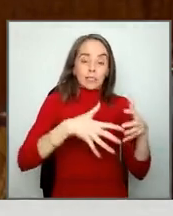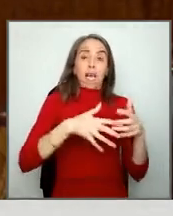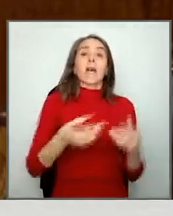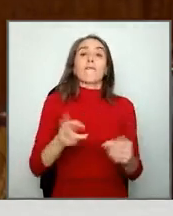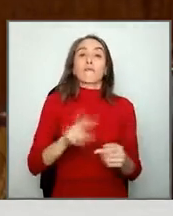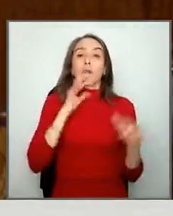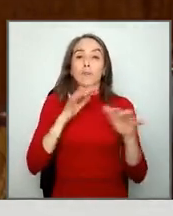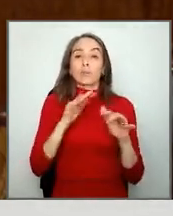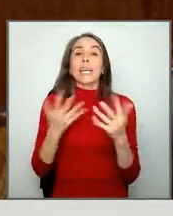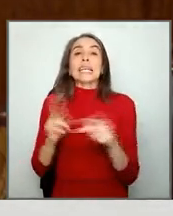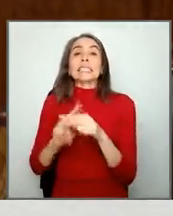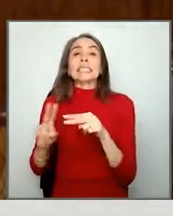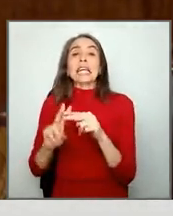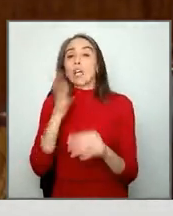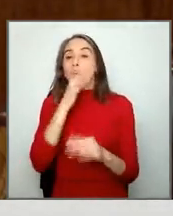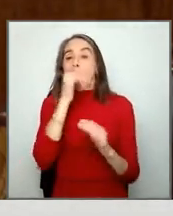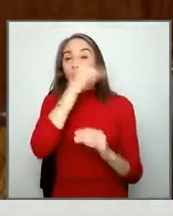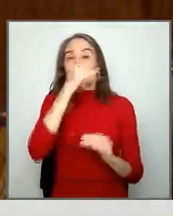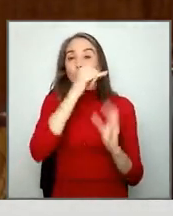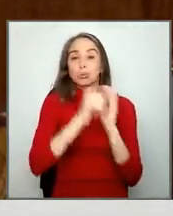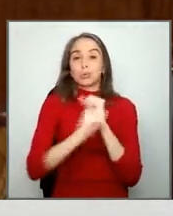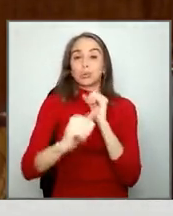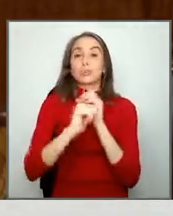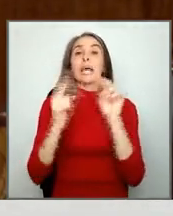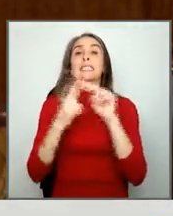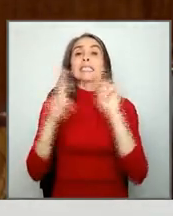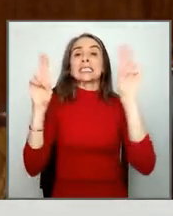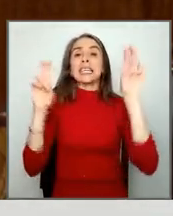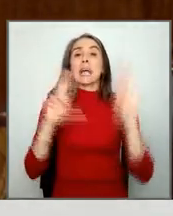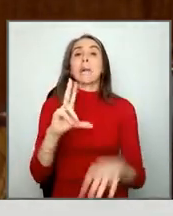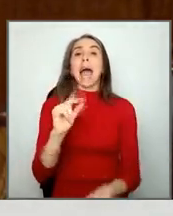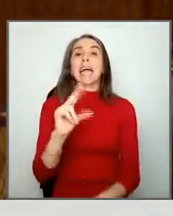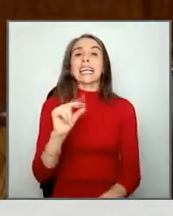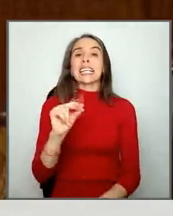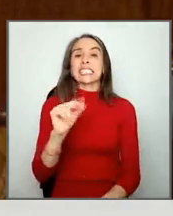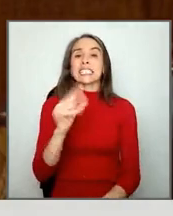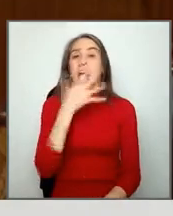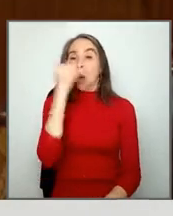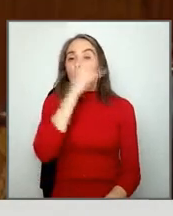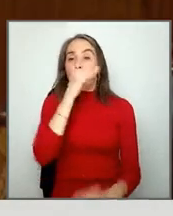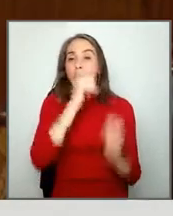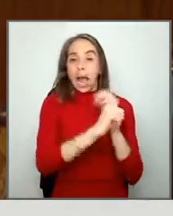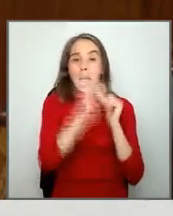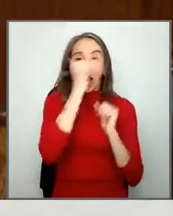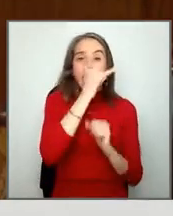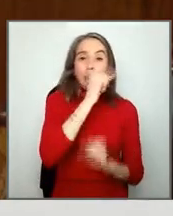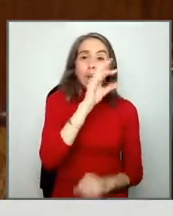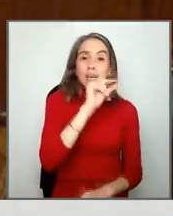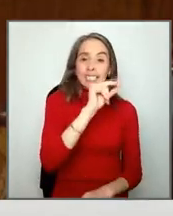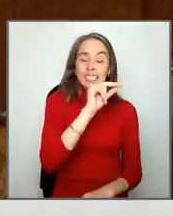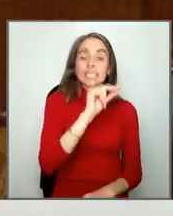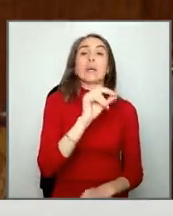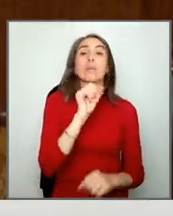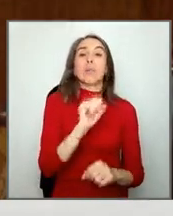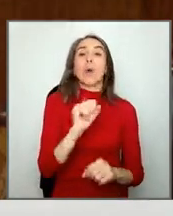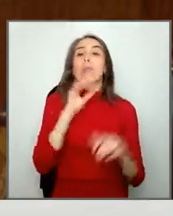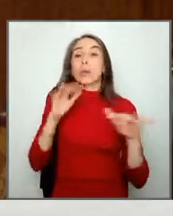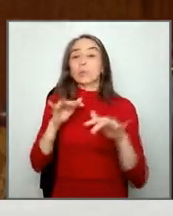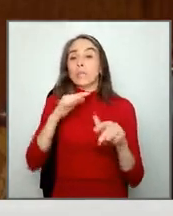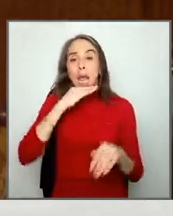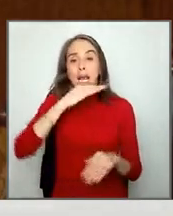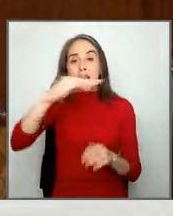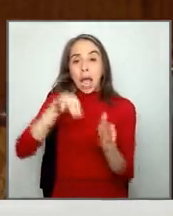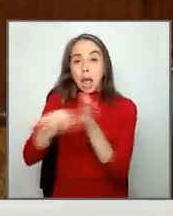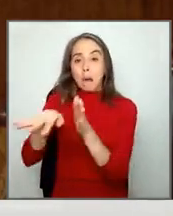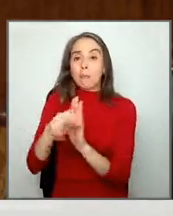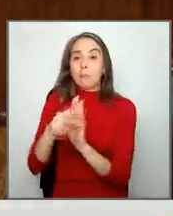grises para fomentar la reutilización de aguas grises en la agricultura la iniciativa legal en informe no posee